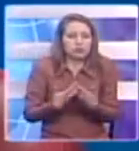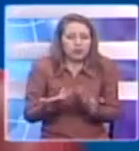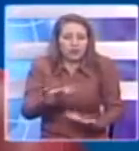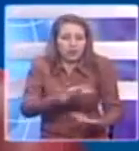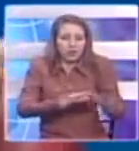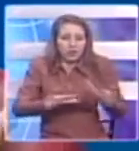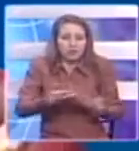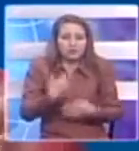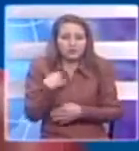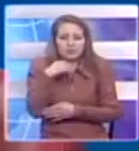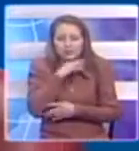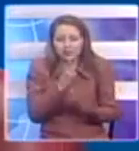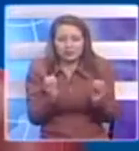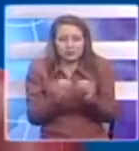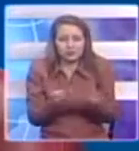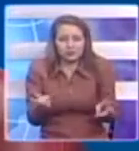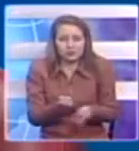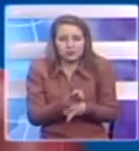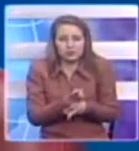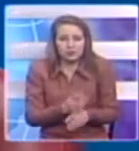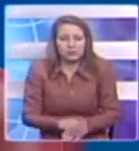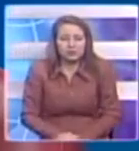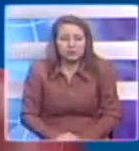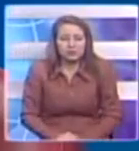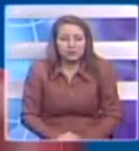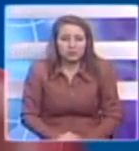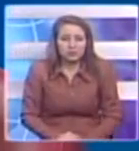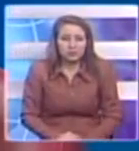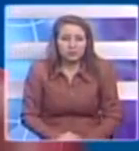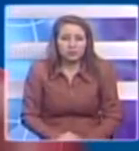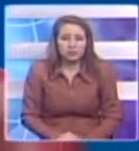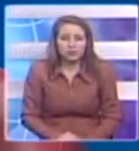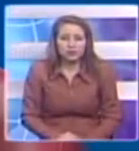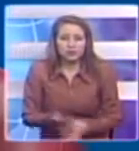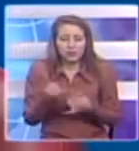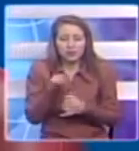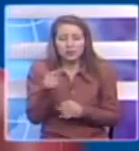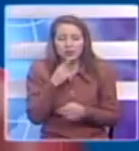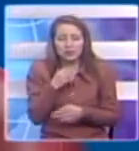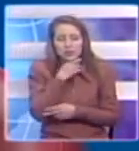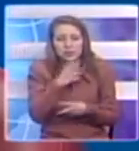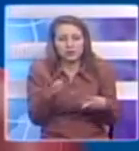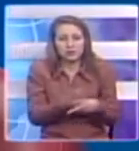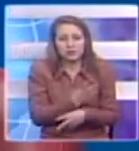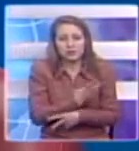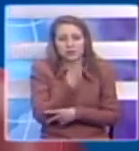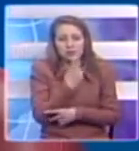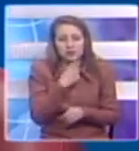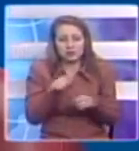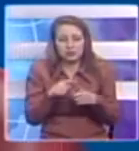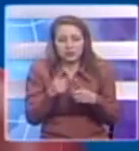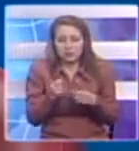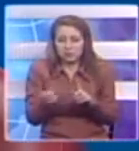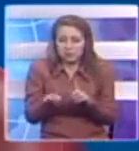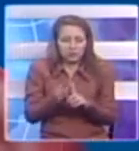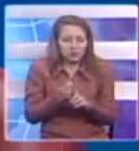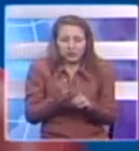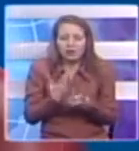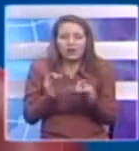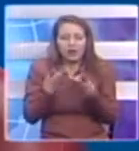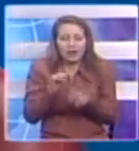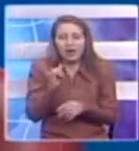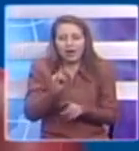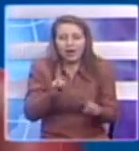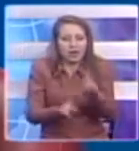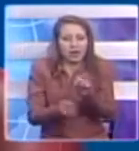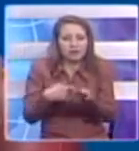lo golpean con tanta... con tanta contaminación. Hay contaminación de hidrocarburos, este no es un caso aislado. Sí existe,